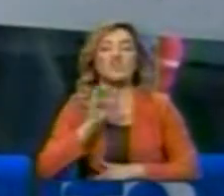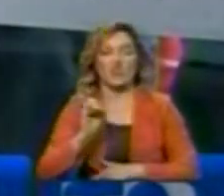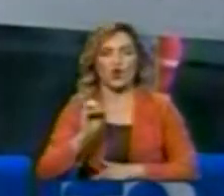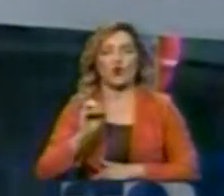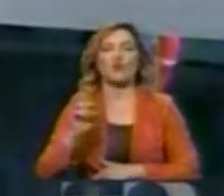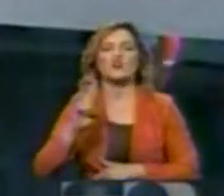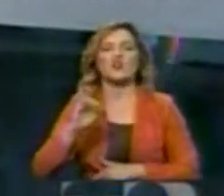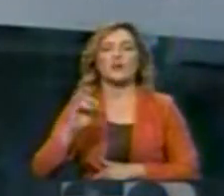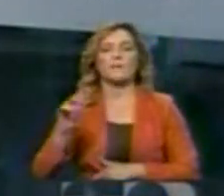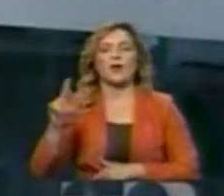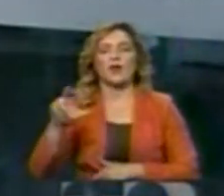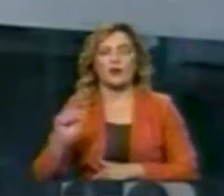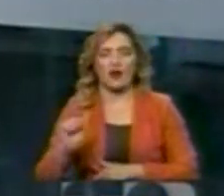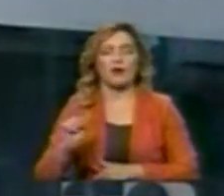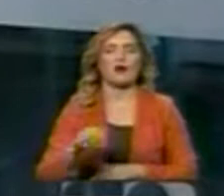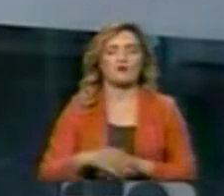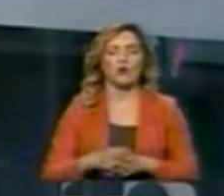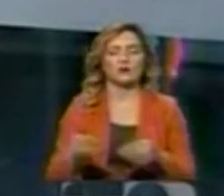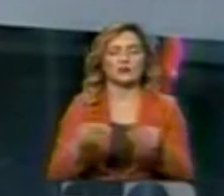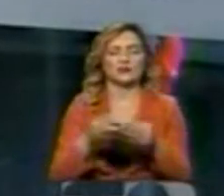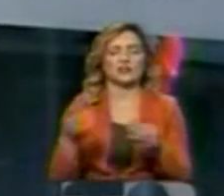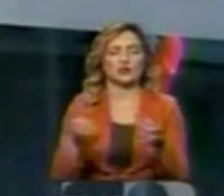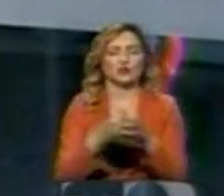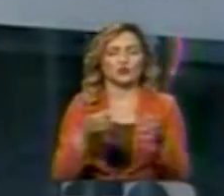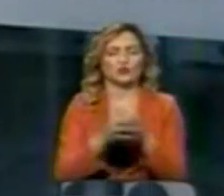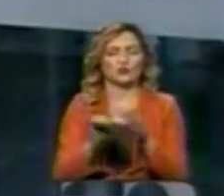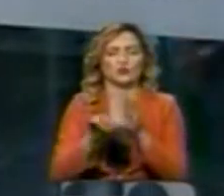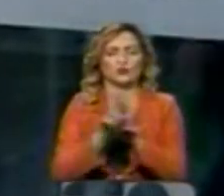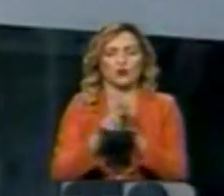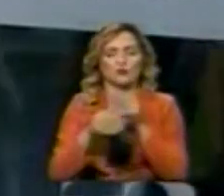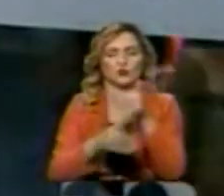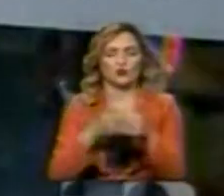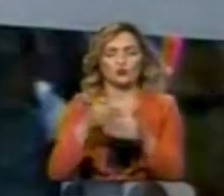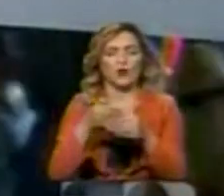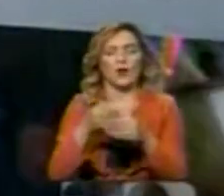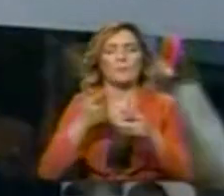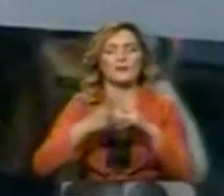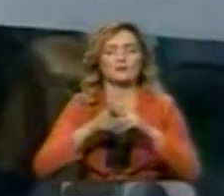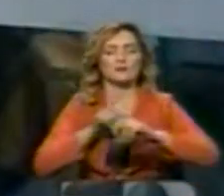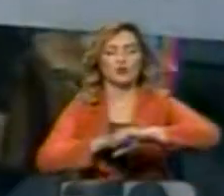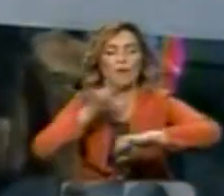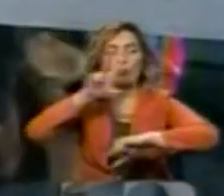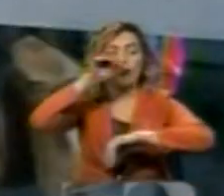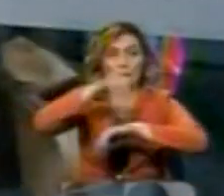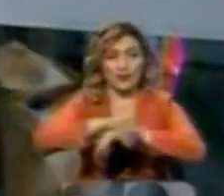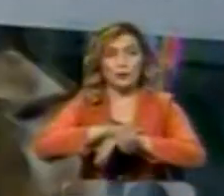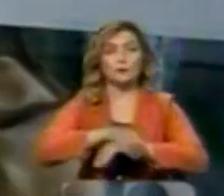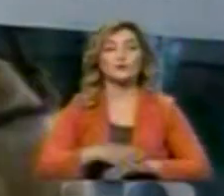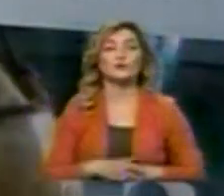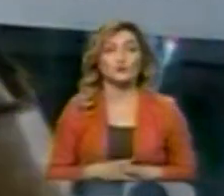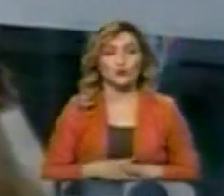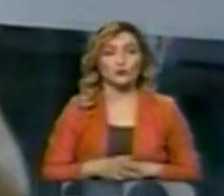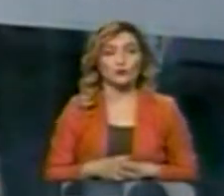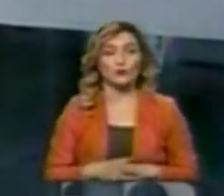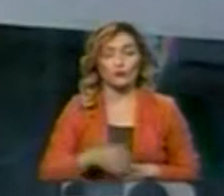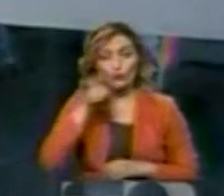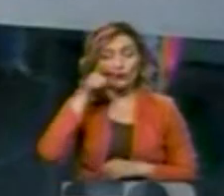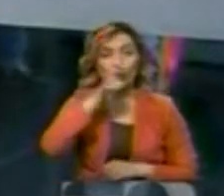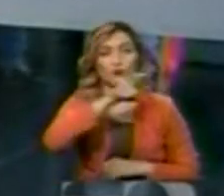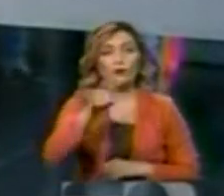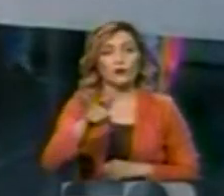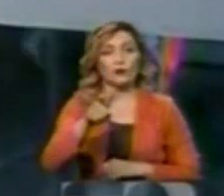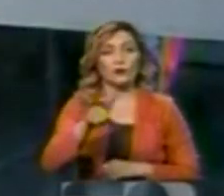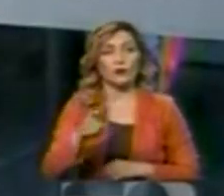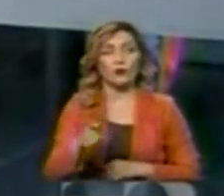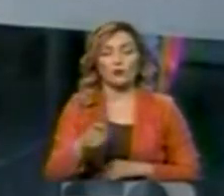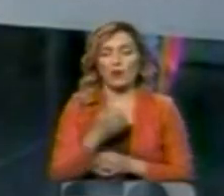Ricardo Rivera, por el delito de asociación ilícita. Esta audiencia se retomará a las 3 de la tarde con la Fiscalía para responder